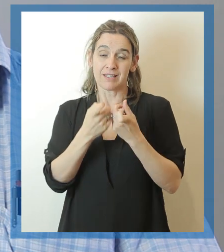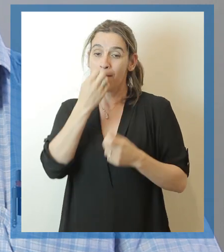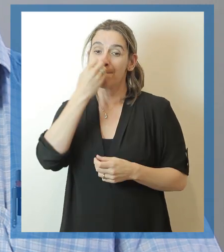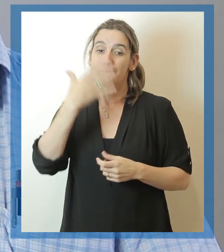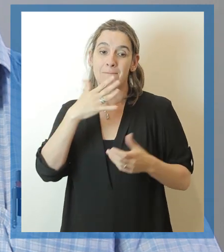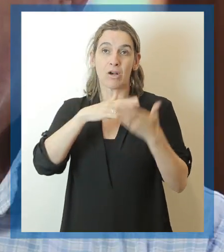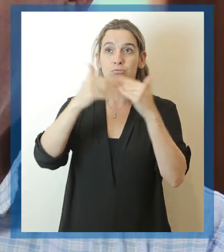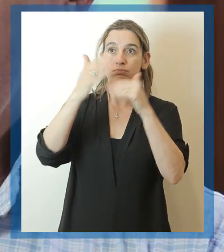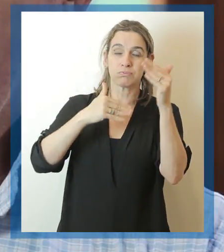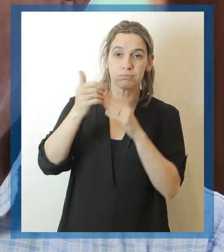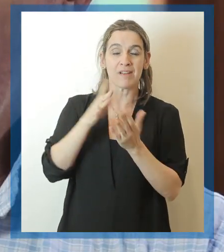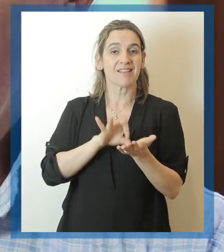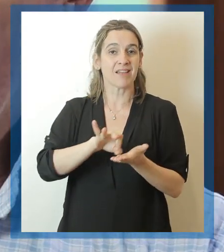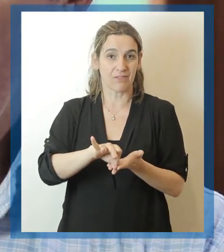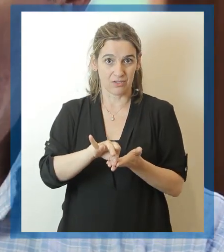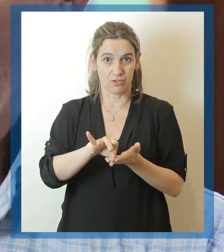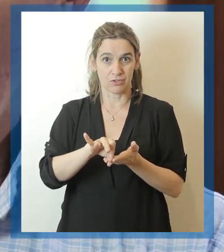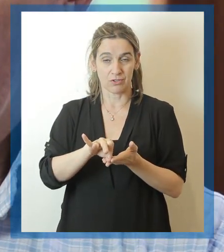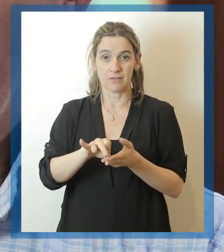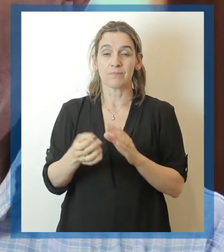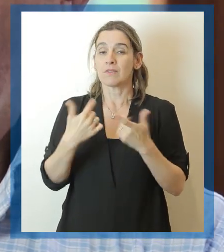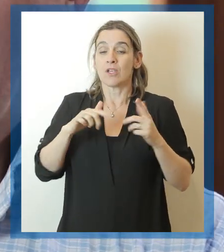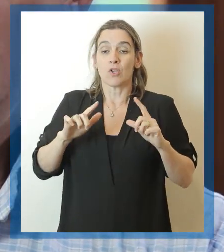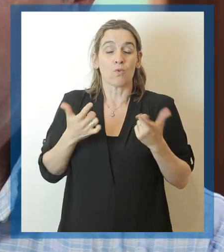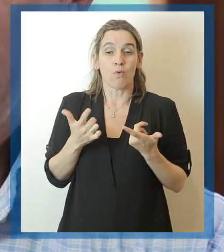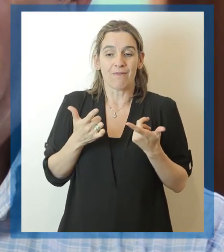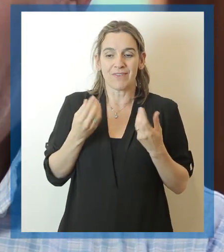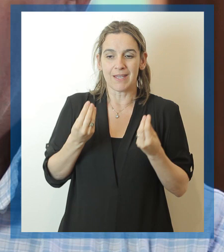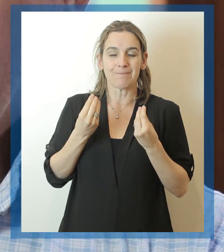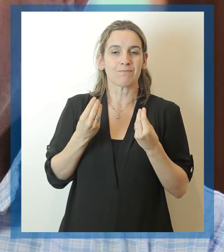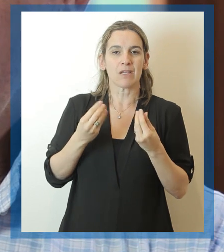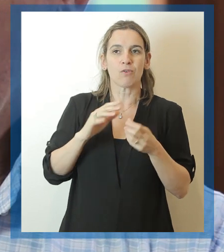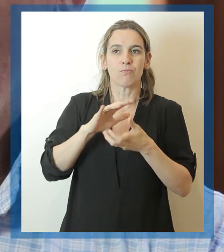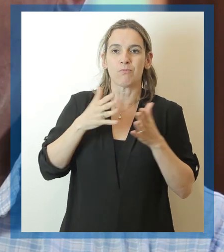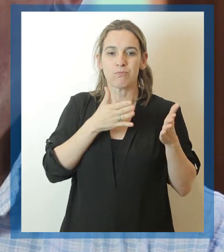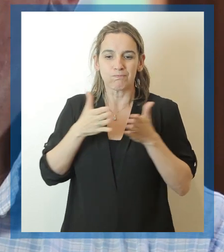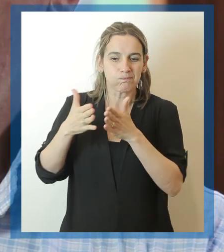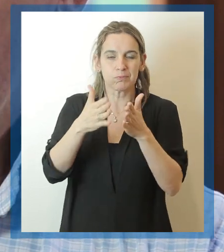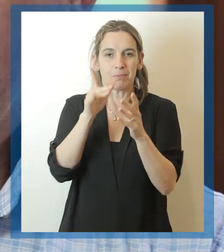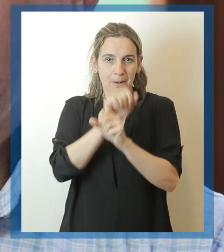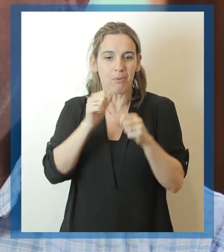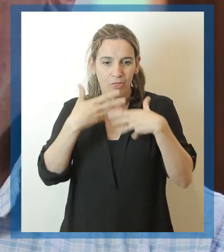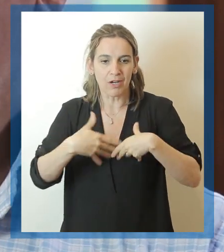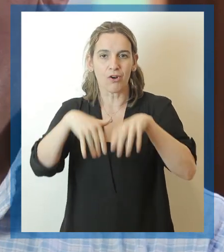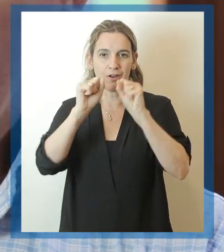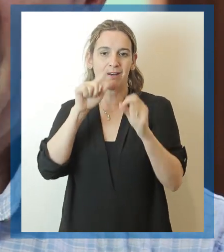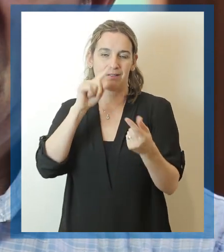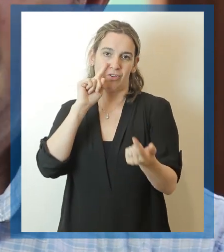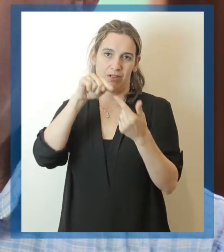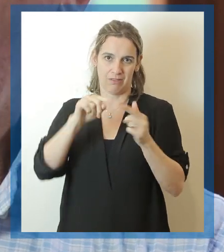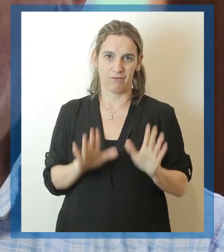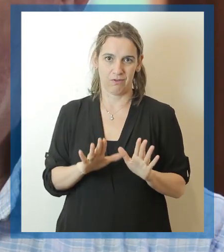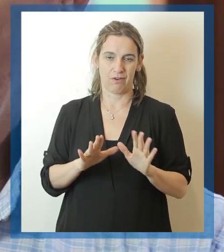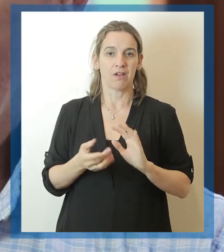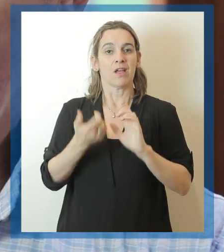un salón comunal que necesitaba mejorar sus infraestructuras, sobre todo los servicios. Y no había forma por otros